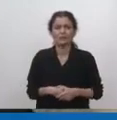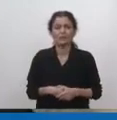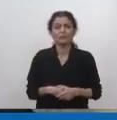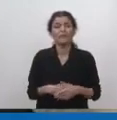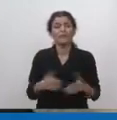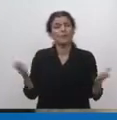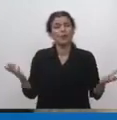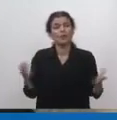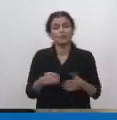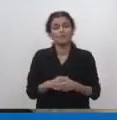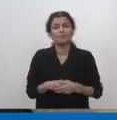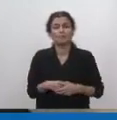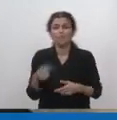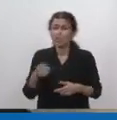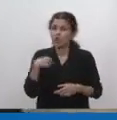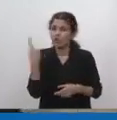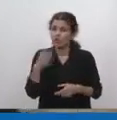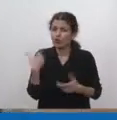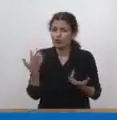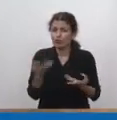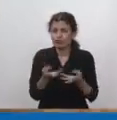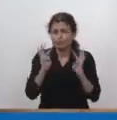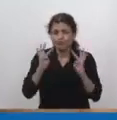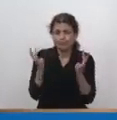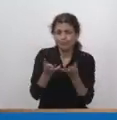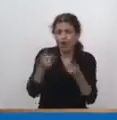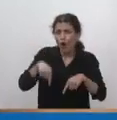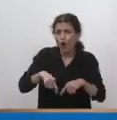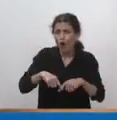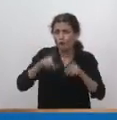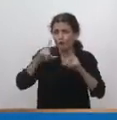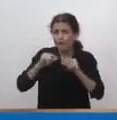Bueno, estamos en el día